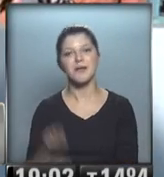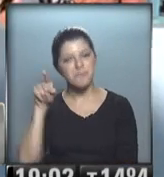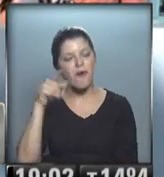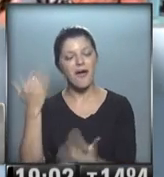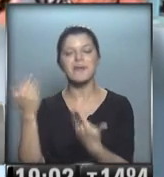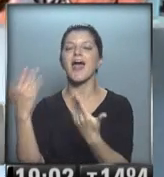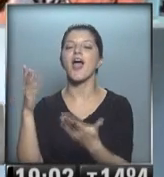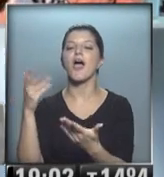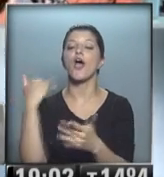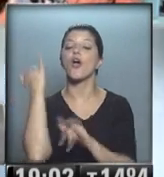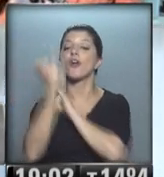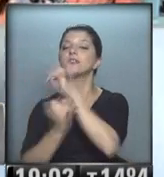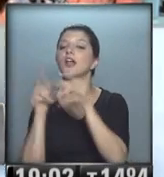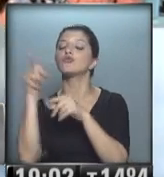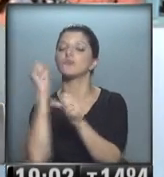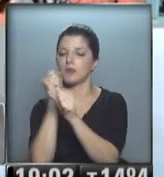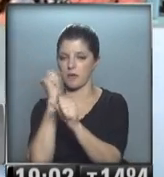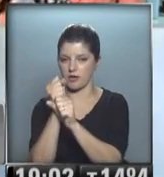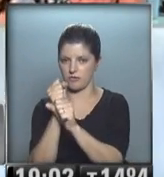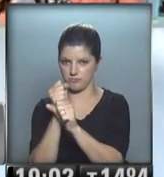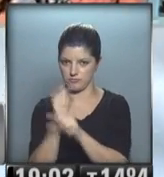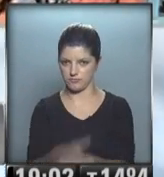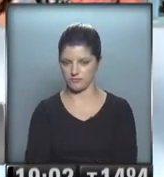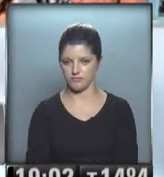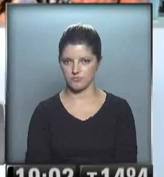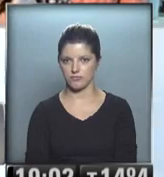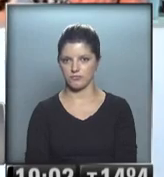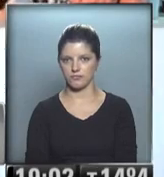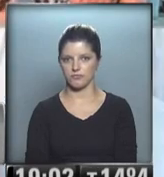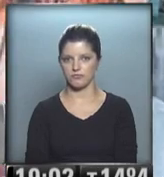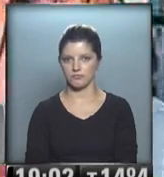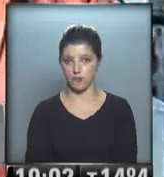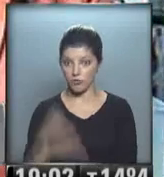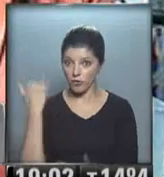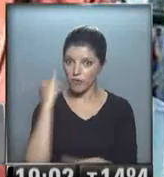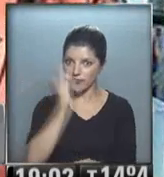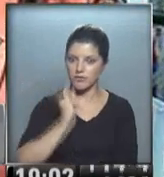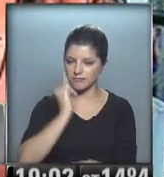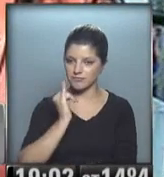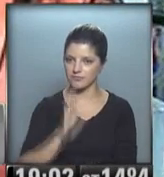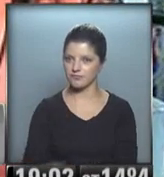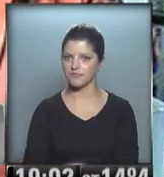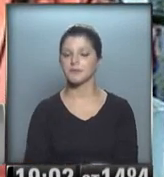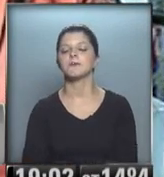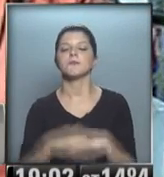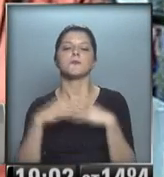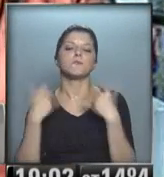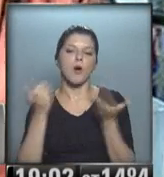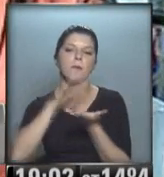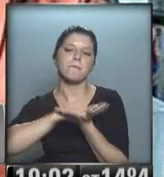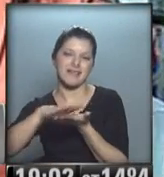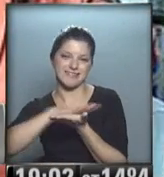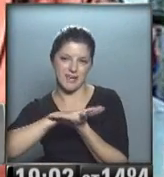ver, contales lo que estás haciendo con esta Staphylococcus aureus. Contá, dale. Bueno, básicamente,